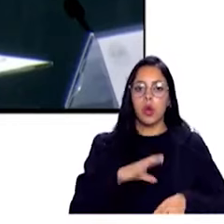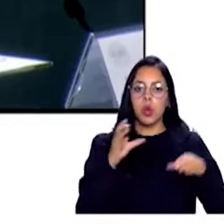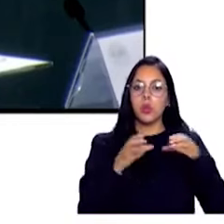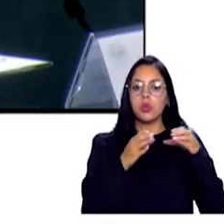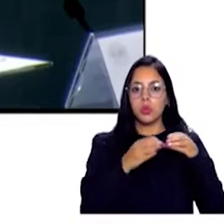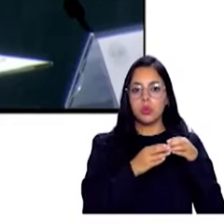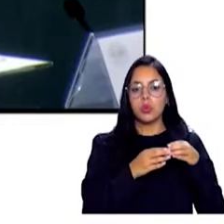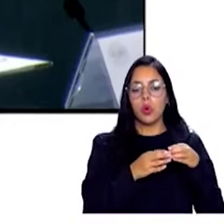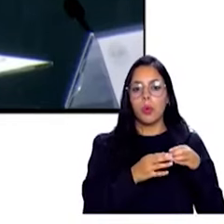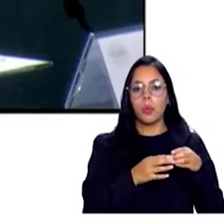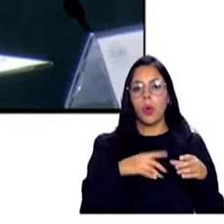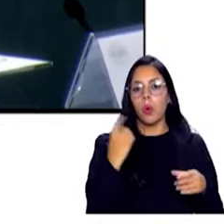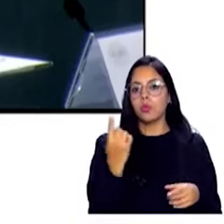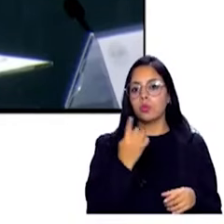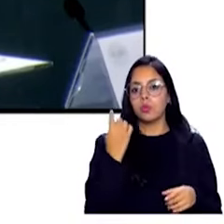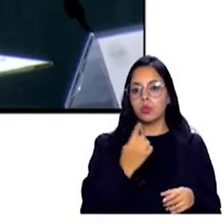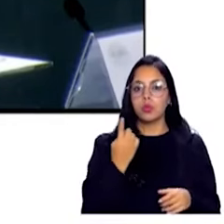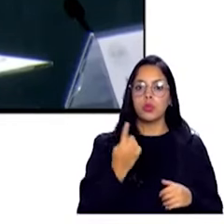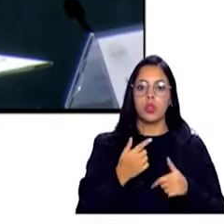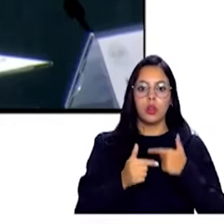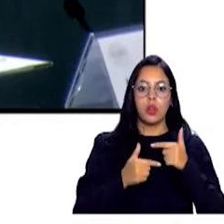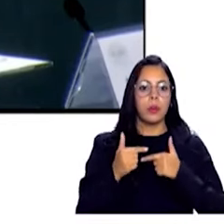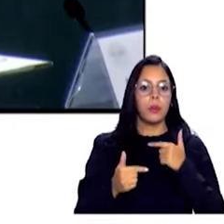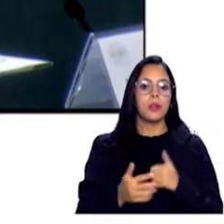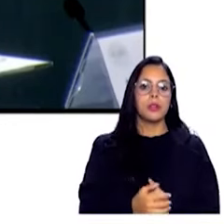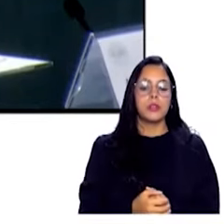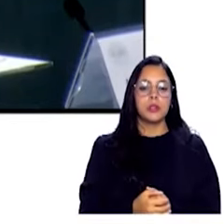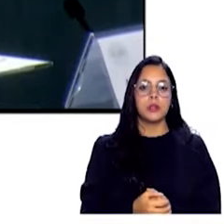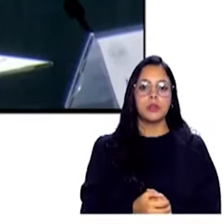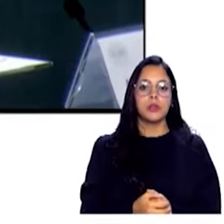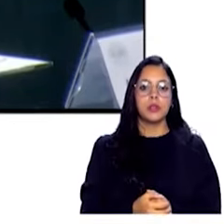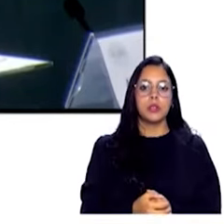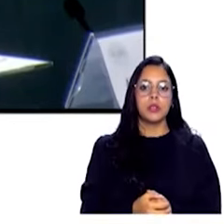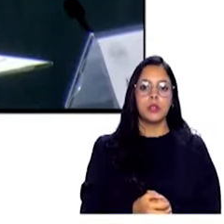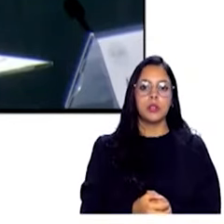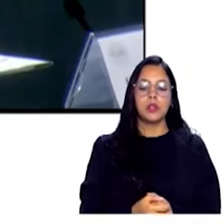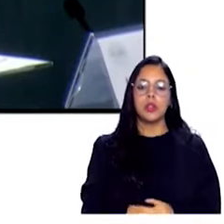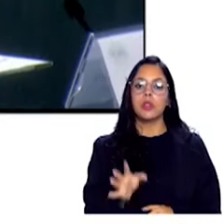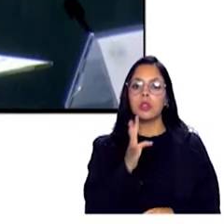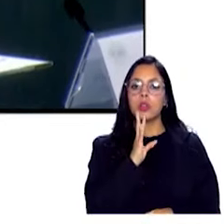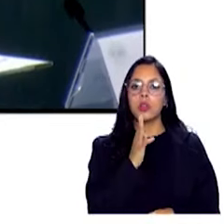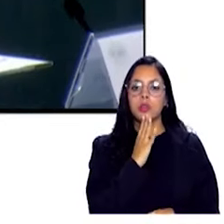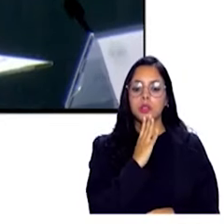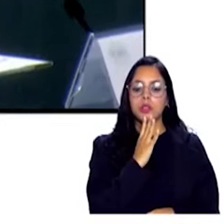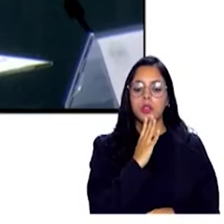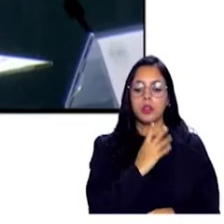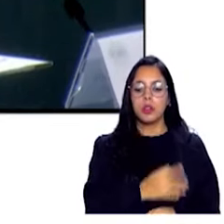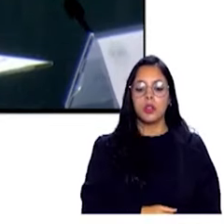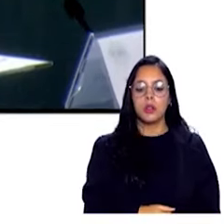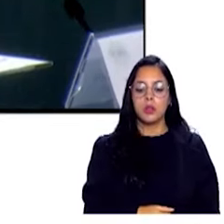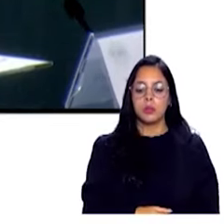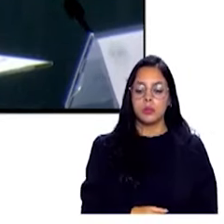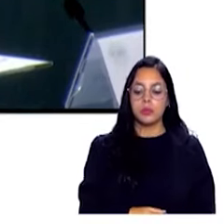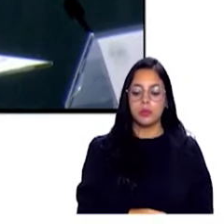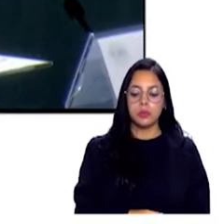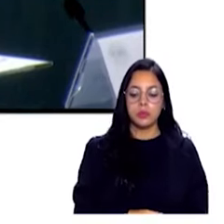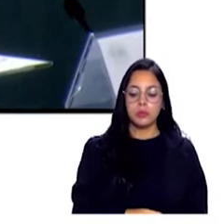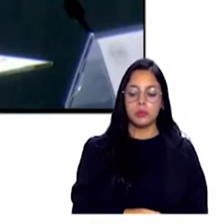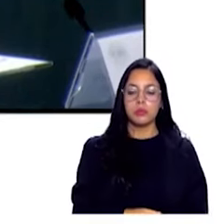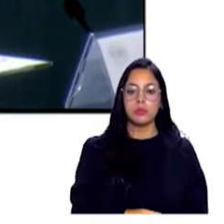conocer de Las apelaciones de Las sentencias dictadas en primera instancia por las audiencias provinciales Y además también Van a tener